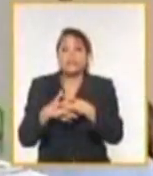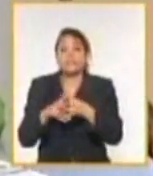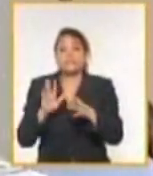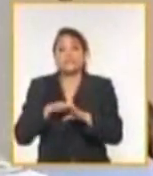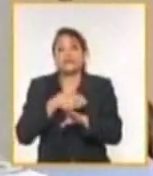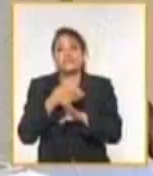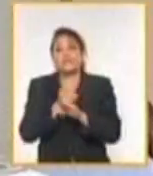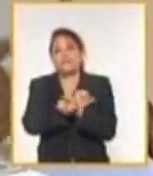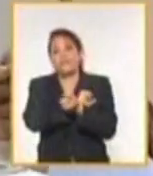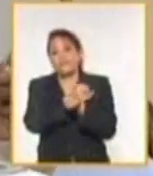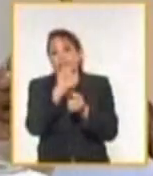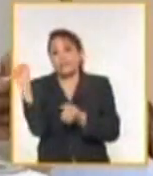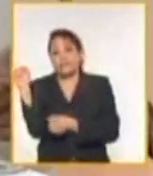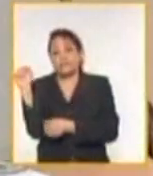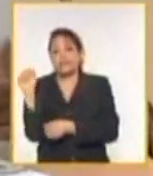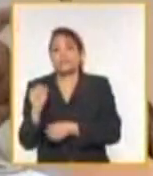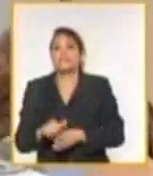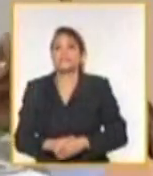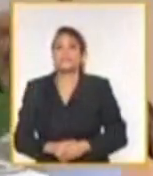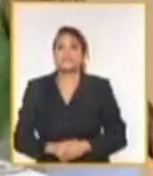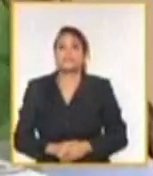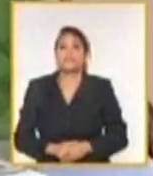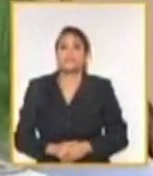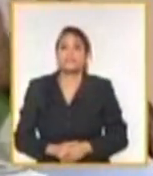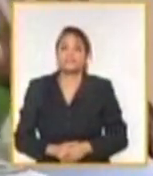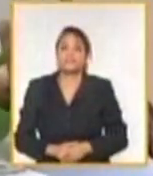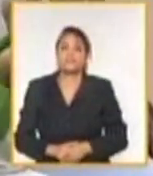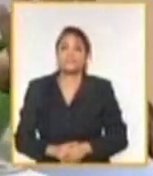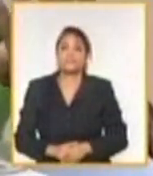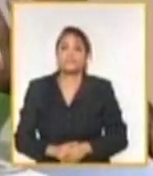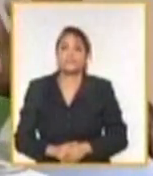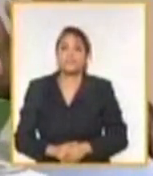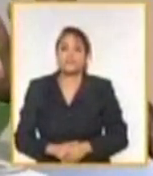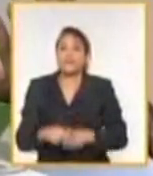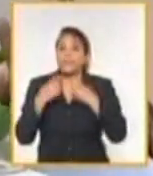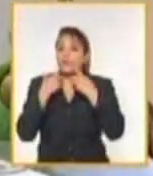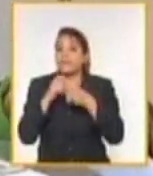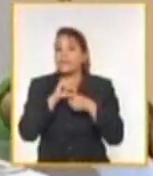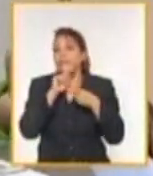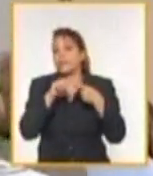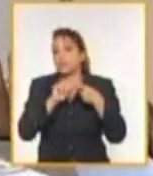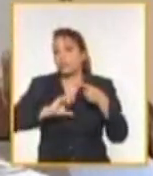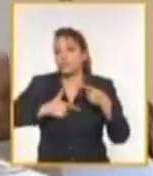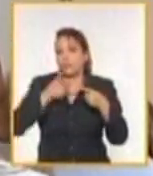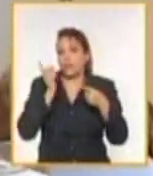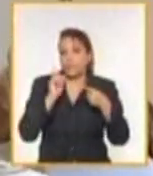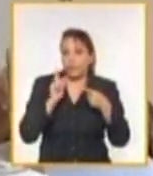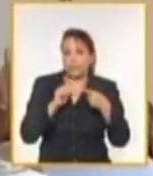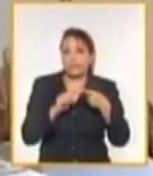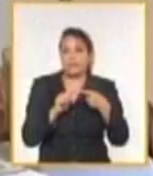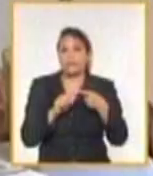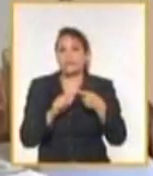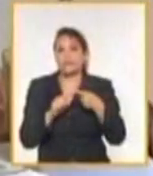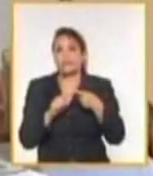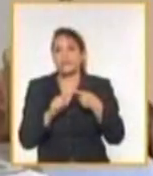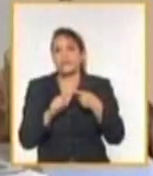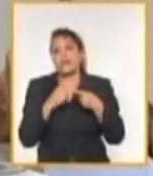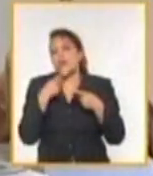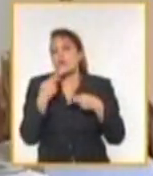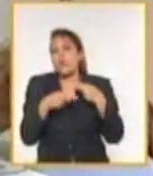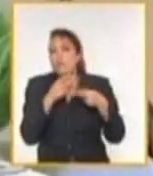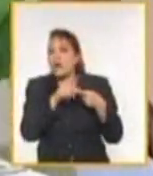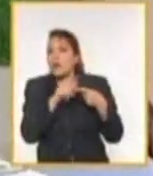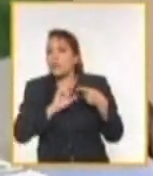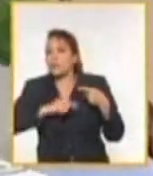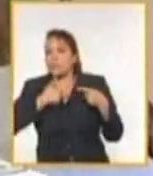y la cultura de hacer política. Es imprescindible. Cultura política por una parte, pero ¿cómo hago esa